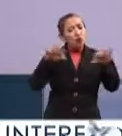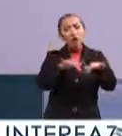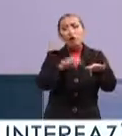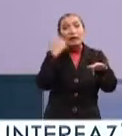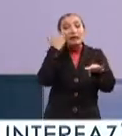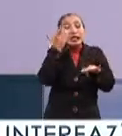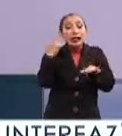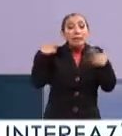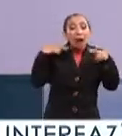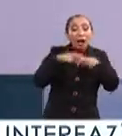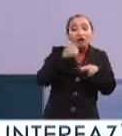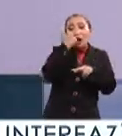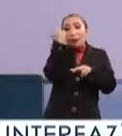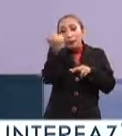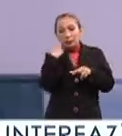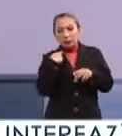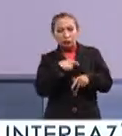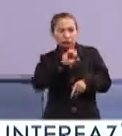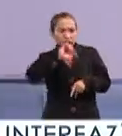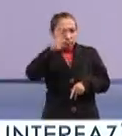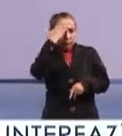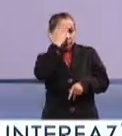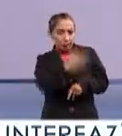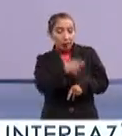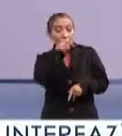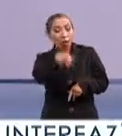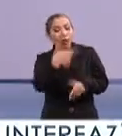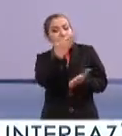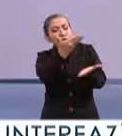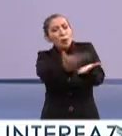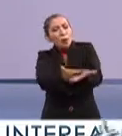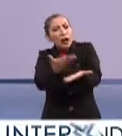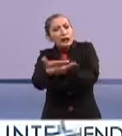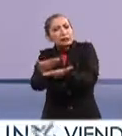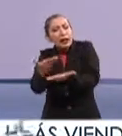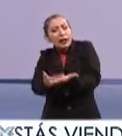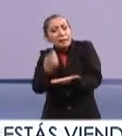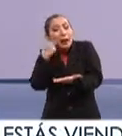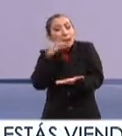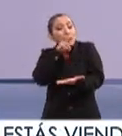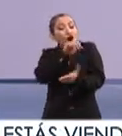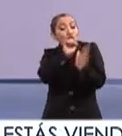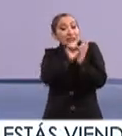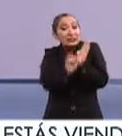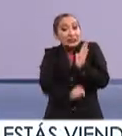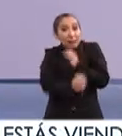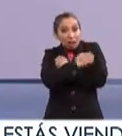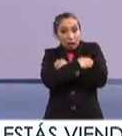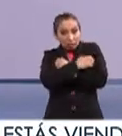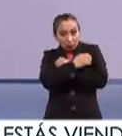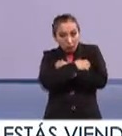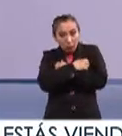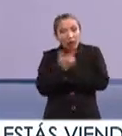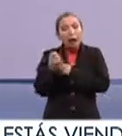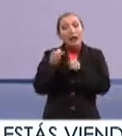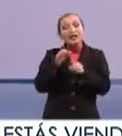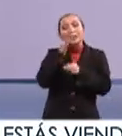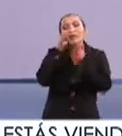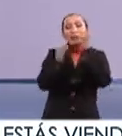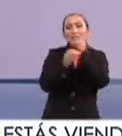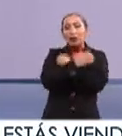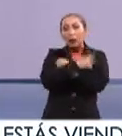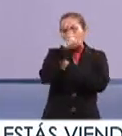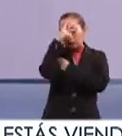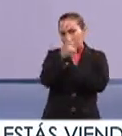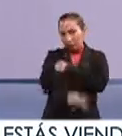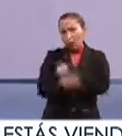se busca que maestros, alumnos y especialistas pongan sobre la mesa sus propuestas para mejorar el sistema educativo nacional. La Agencia Informativa de Educación